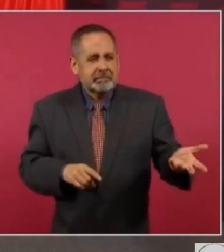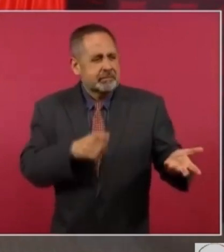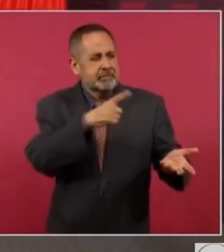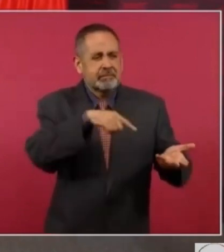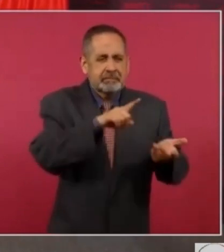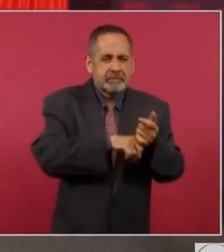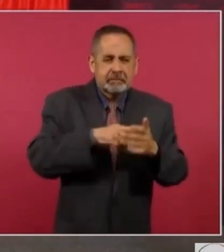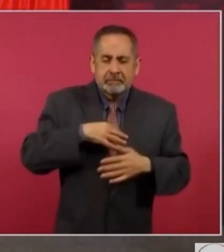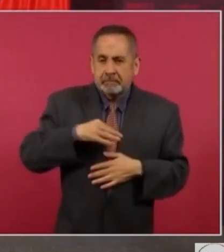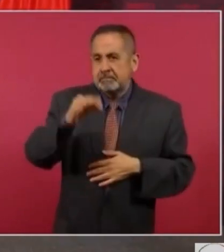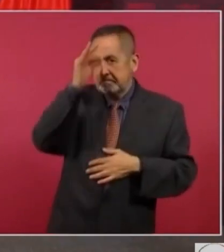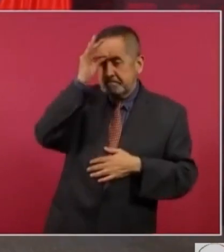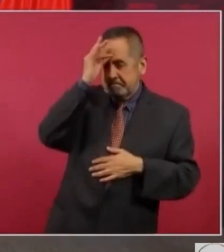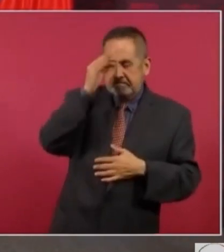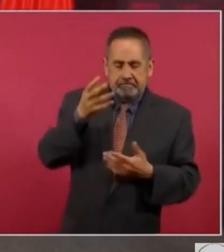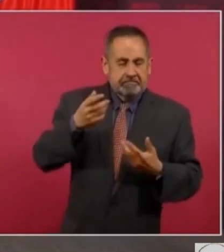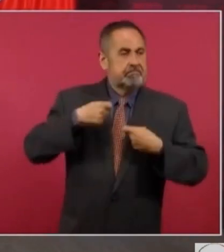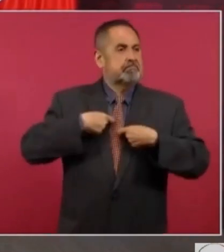atontan con el poder,